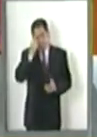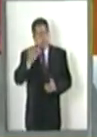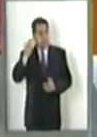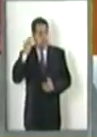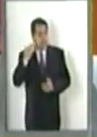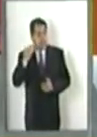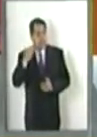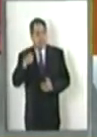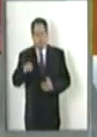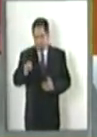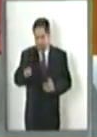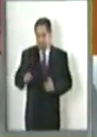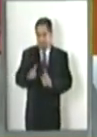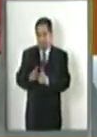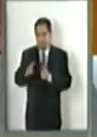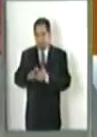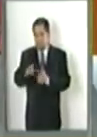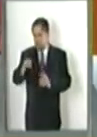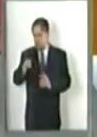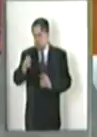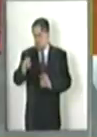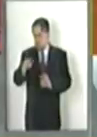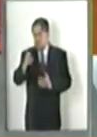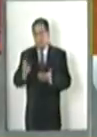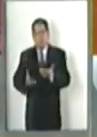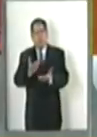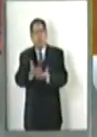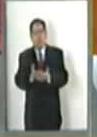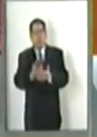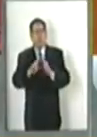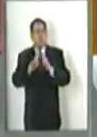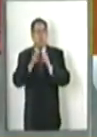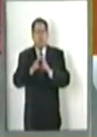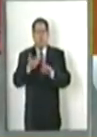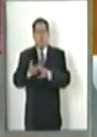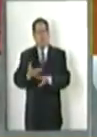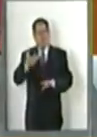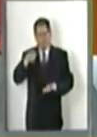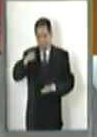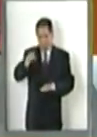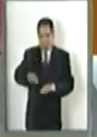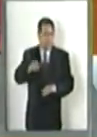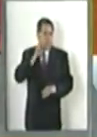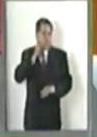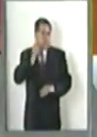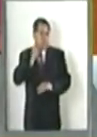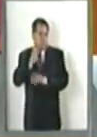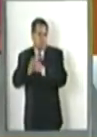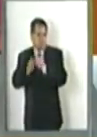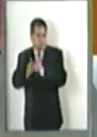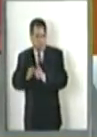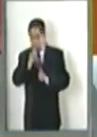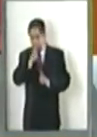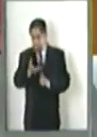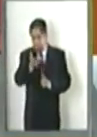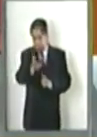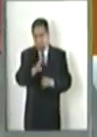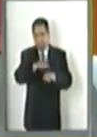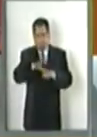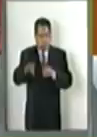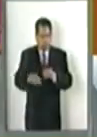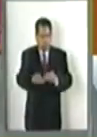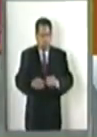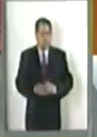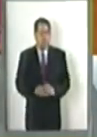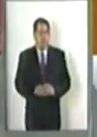también por el Grupo Parlamentario de Morena en la sesión pasada de esta comisión permanente. El origen de